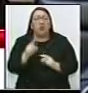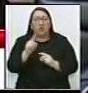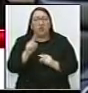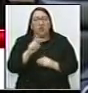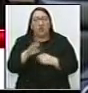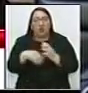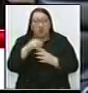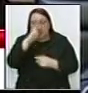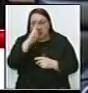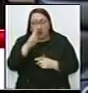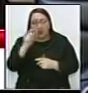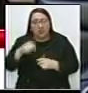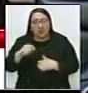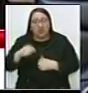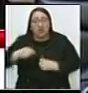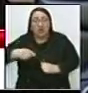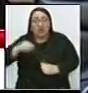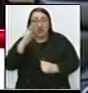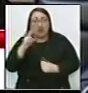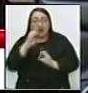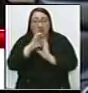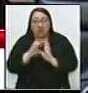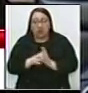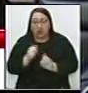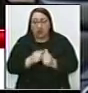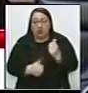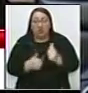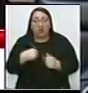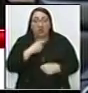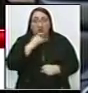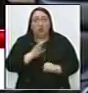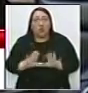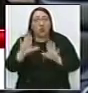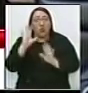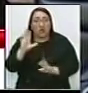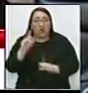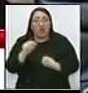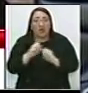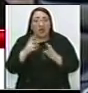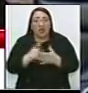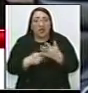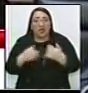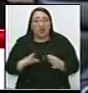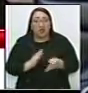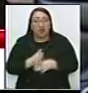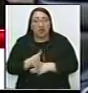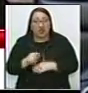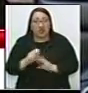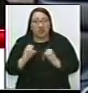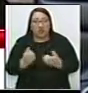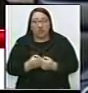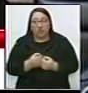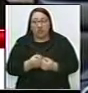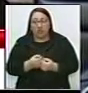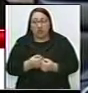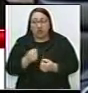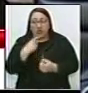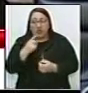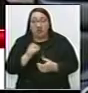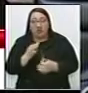a la Constitución que nos ha elegido y por la cual hemos jurado el día que hemos entrado a este Parlamento